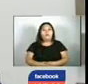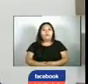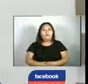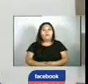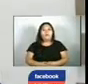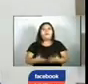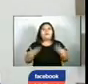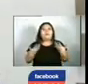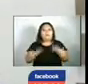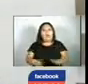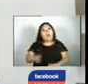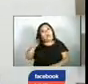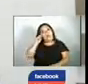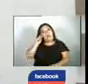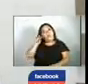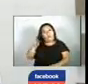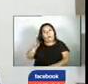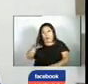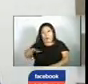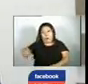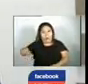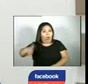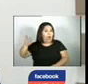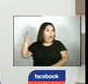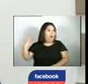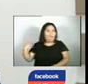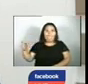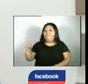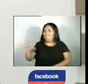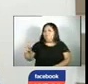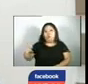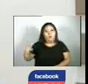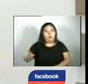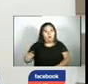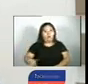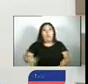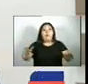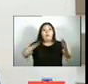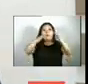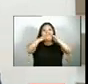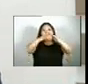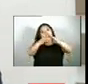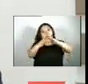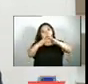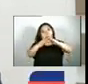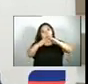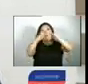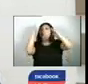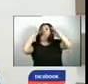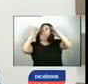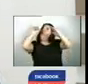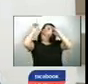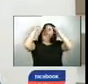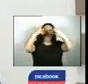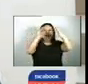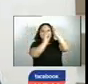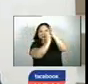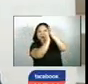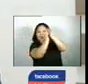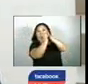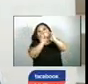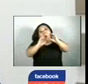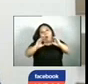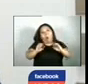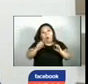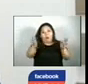Ahí pudimos observar que estos no eran lugares dignos, que muchos de los techos se encontraban podridos o con hongos, y que muchas